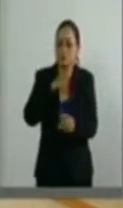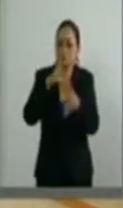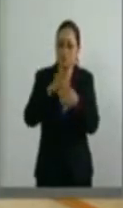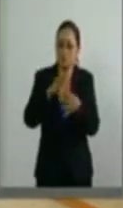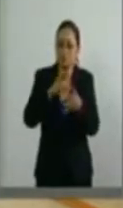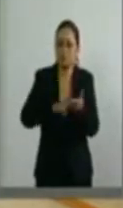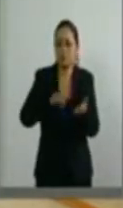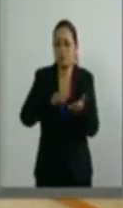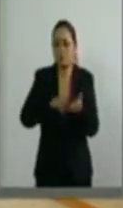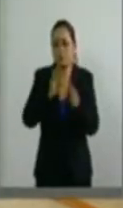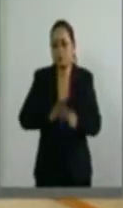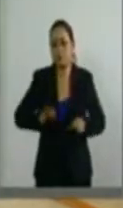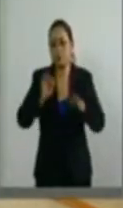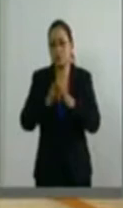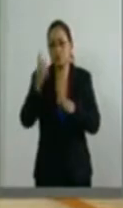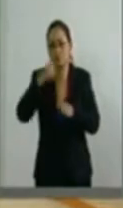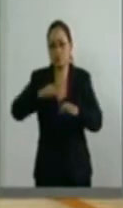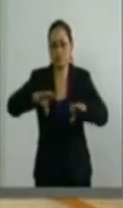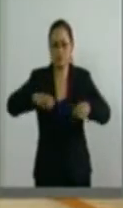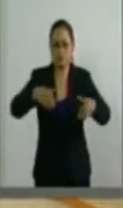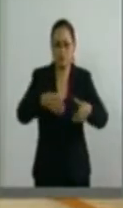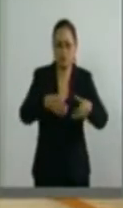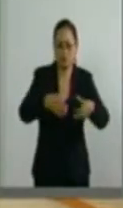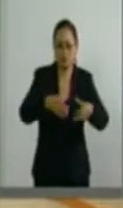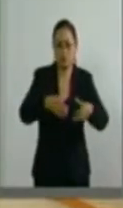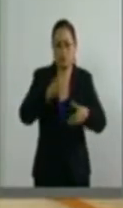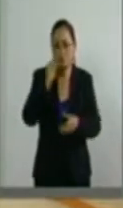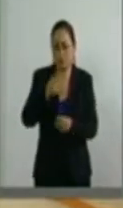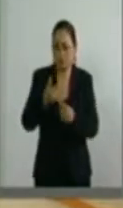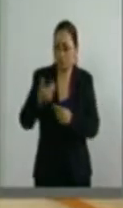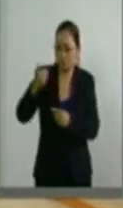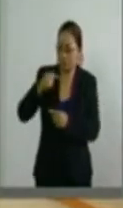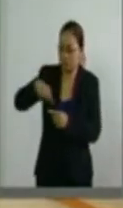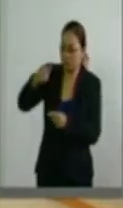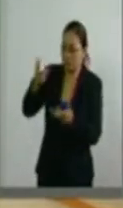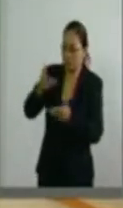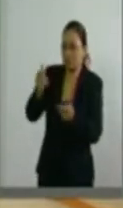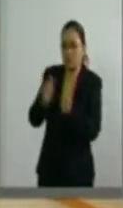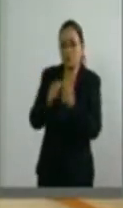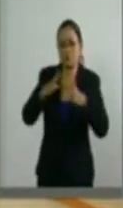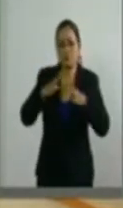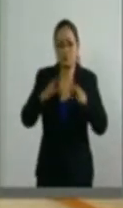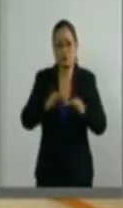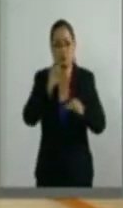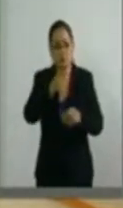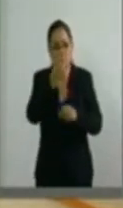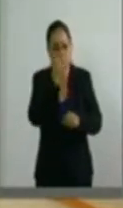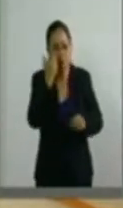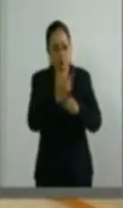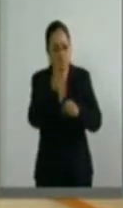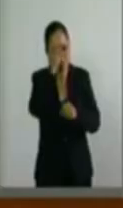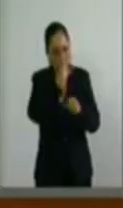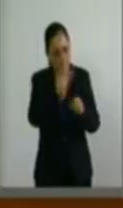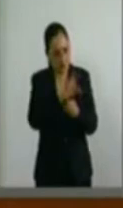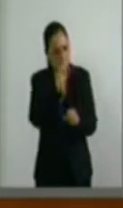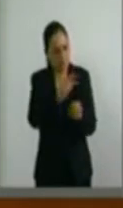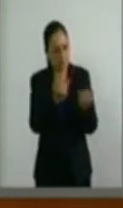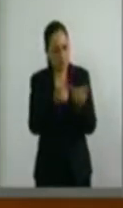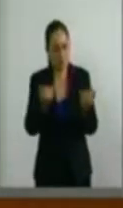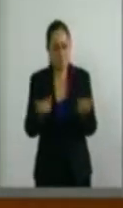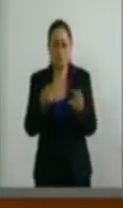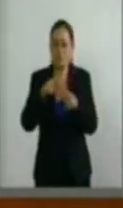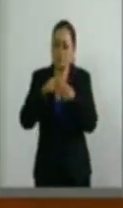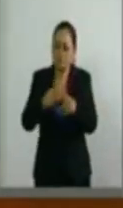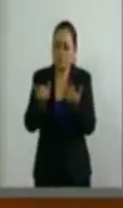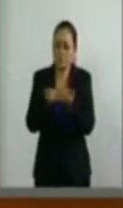le corresponde en la vida pública, así como en su momento lo hicimos con la creación de la Secretaría en Comento. Sin embargo,